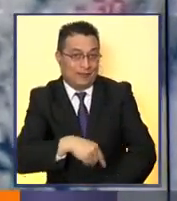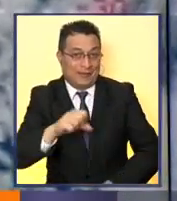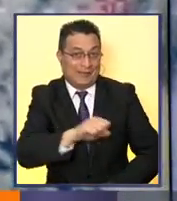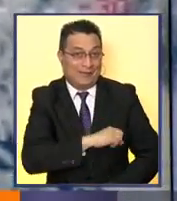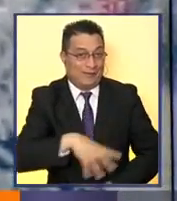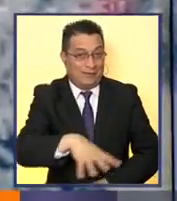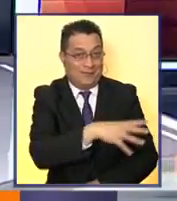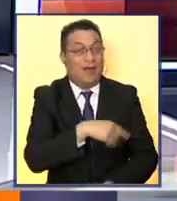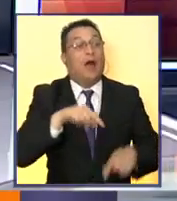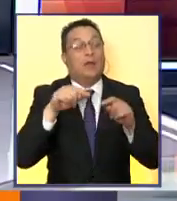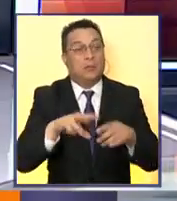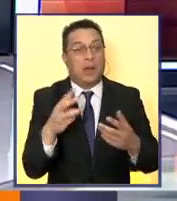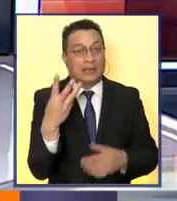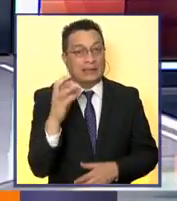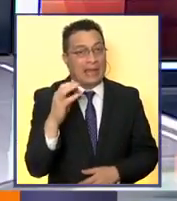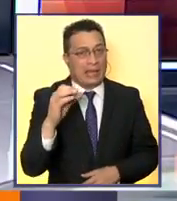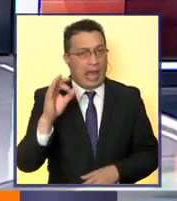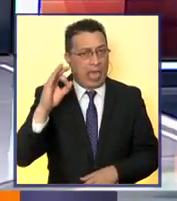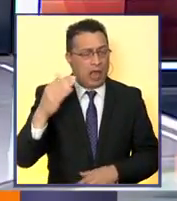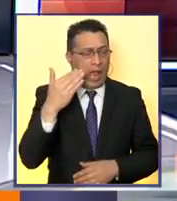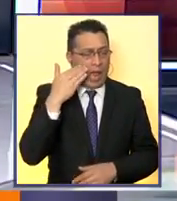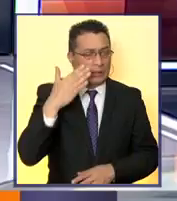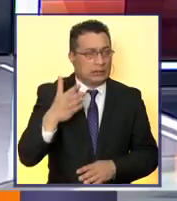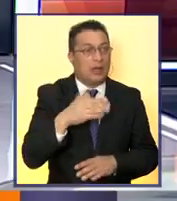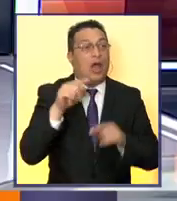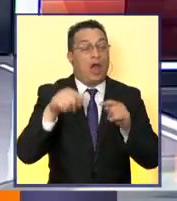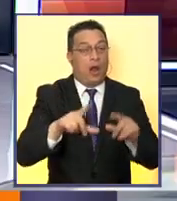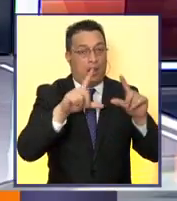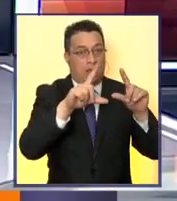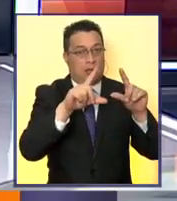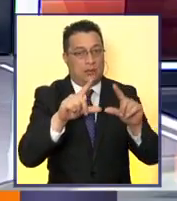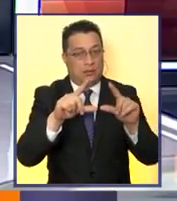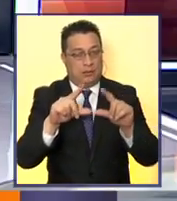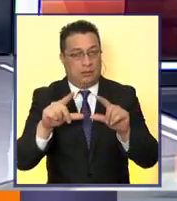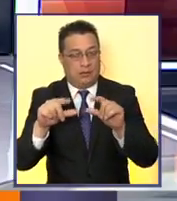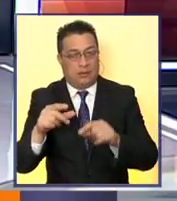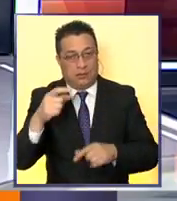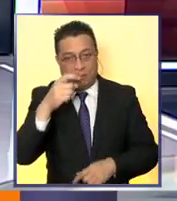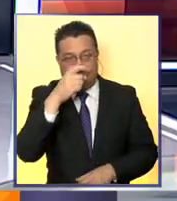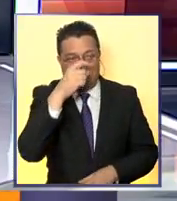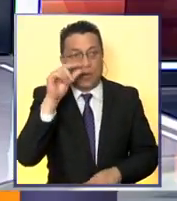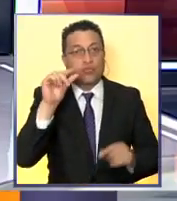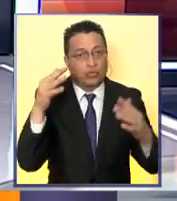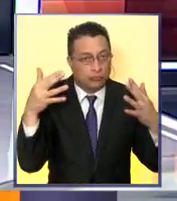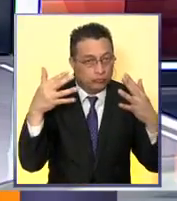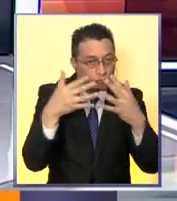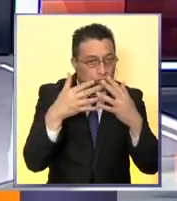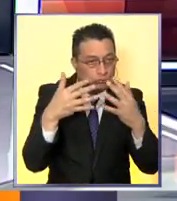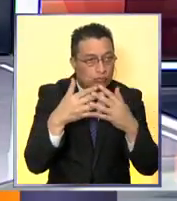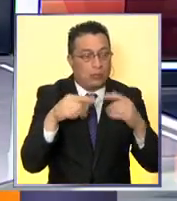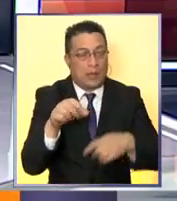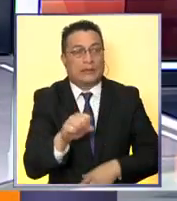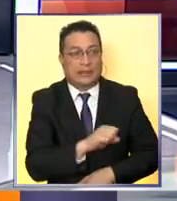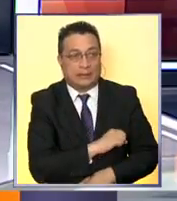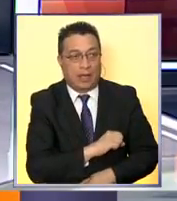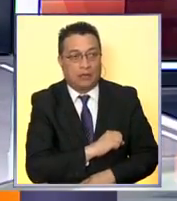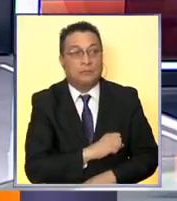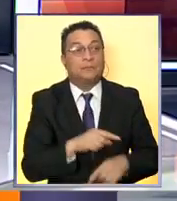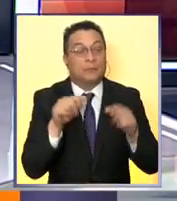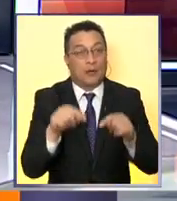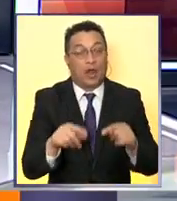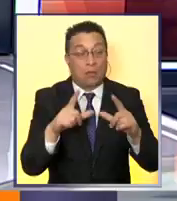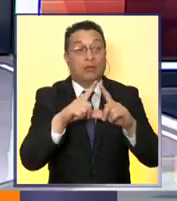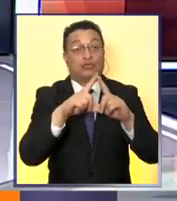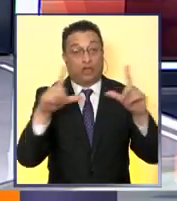casi 30 grados. Hoy día ya comenzamos a sentir un leve descenso en las temperaturas, un poco más de nubosidad también. Está Santiago, ahora con un cielo despejado